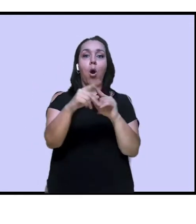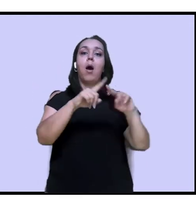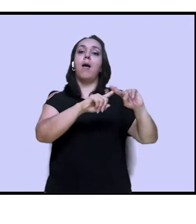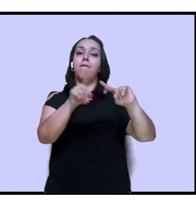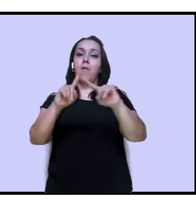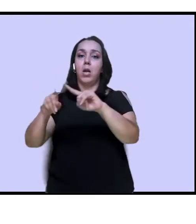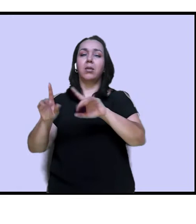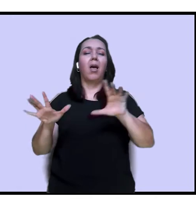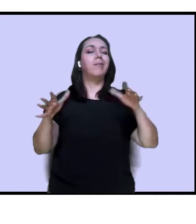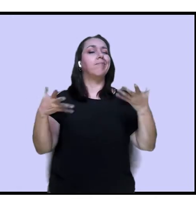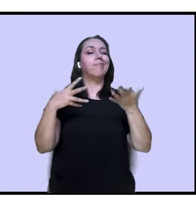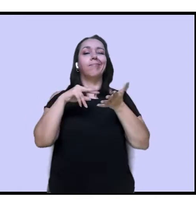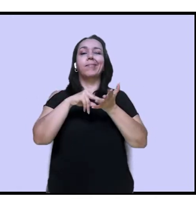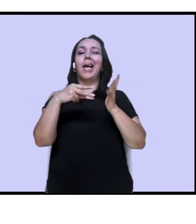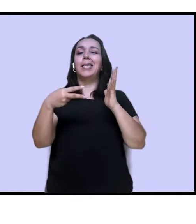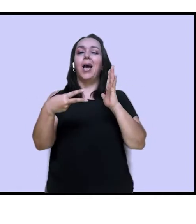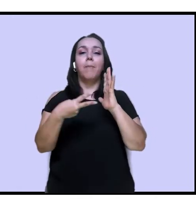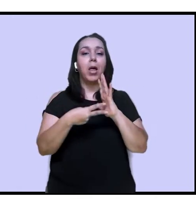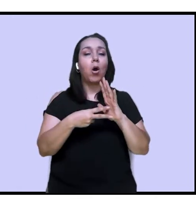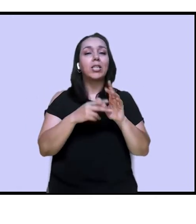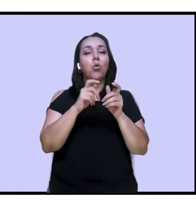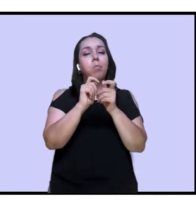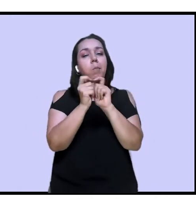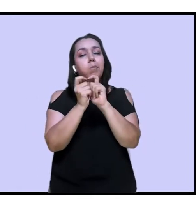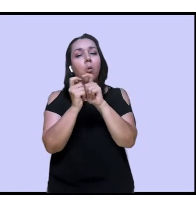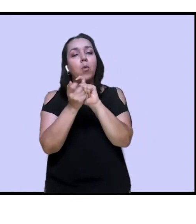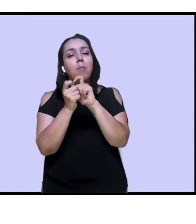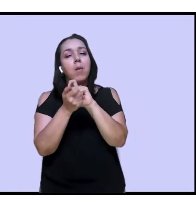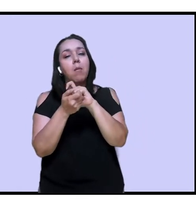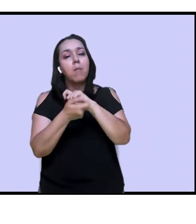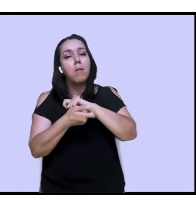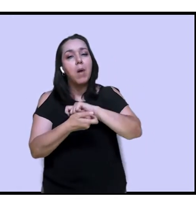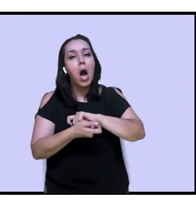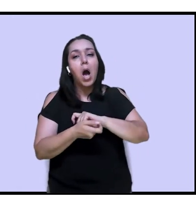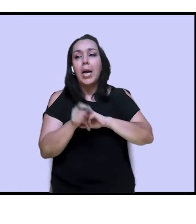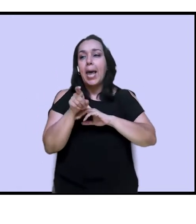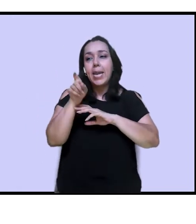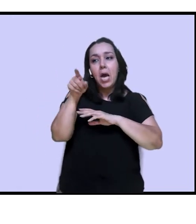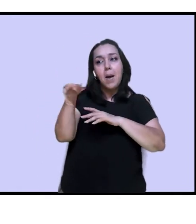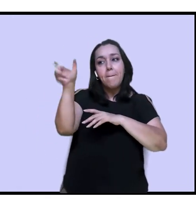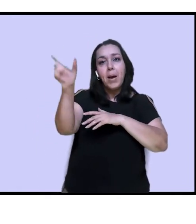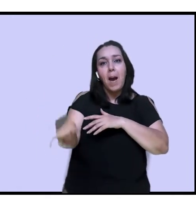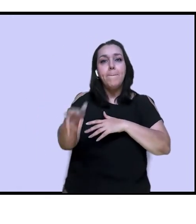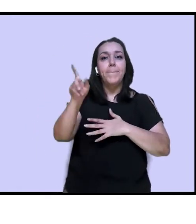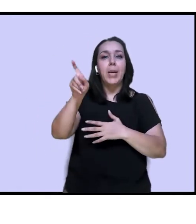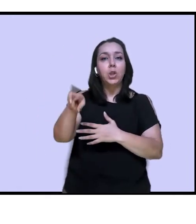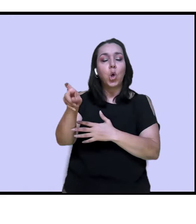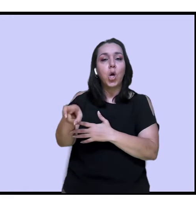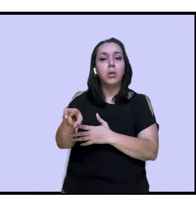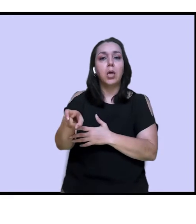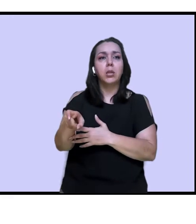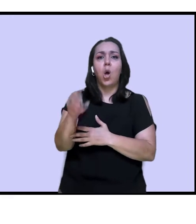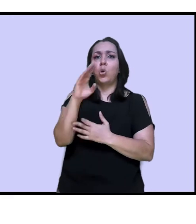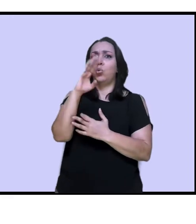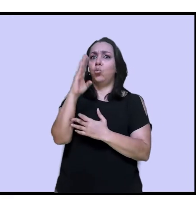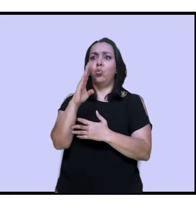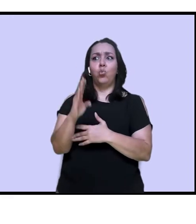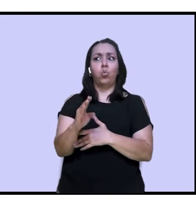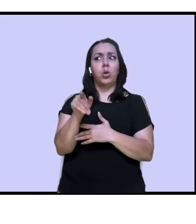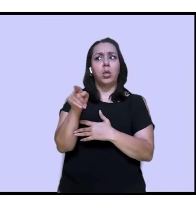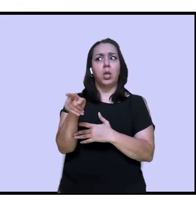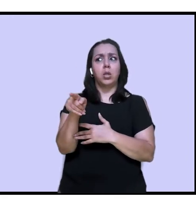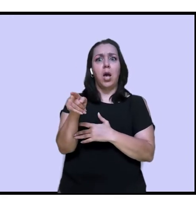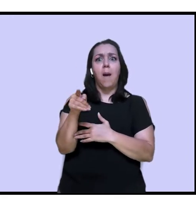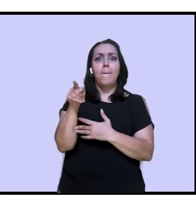enfoque diferenciado, es decir, haciendo las adaptaciones y las consideraciones necesarias. Por ejemplo, nunca